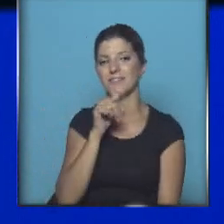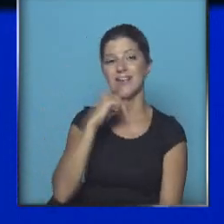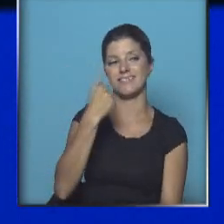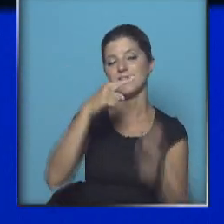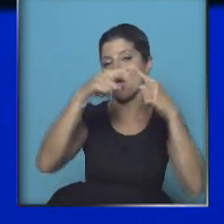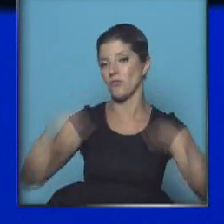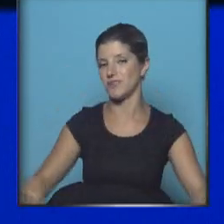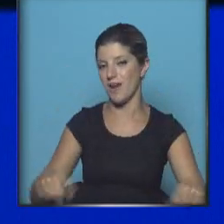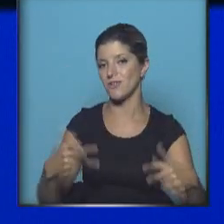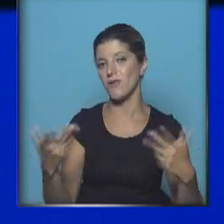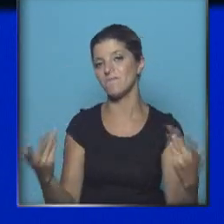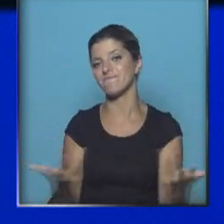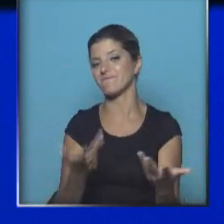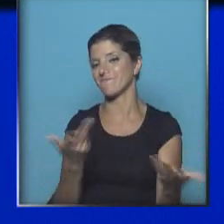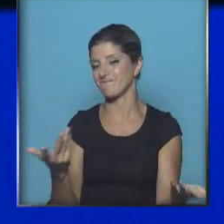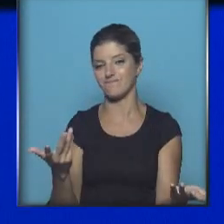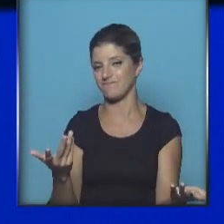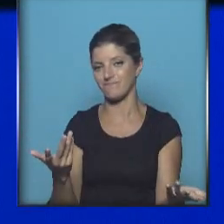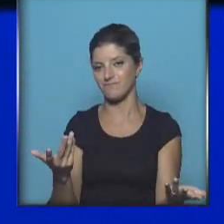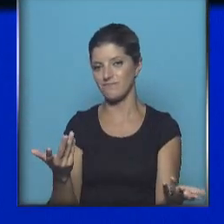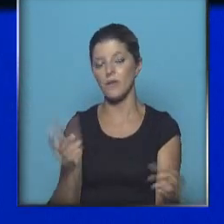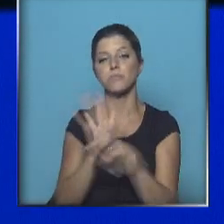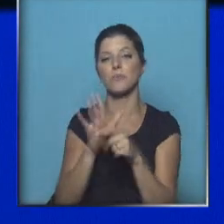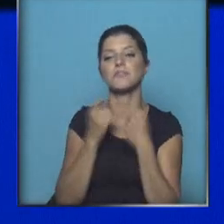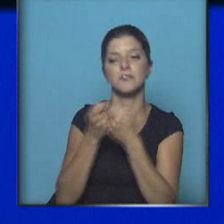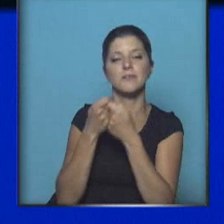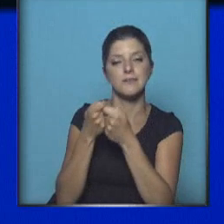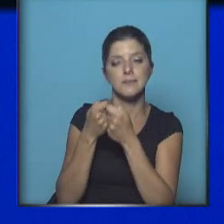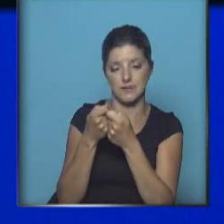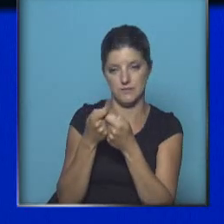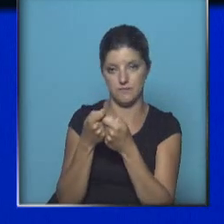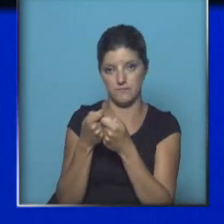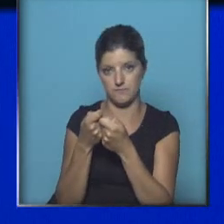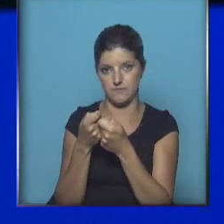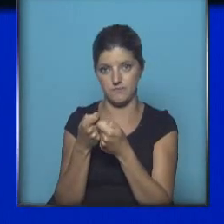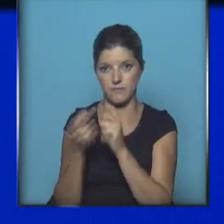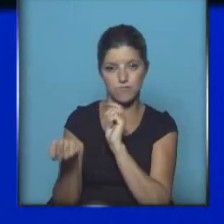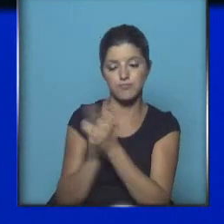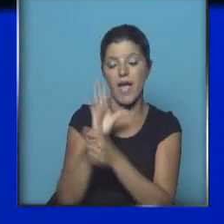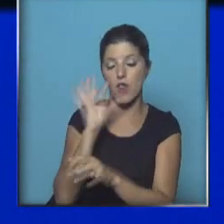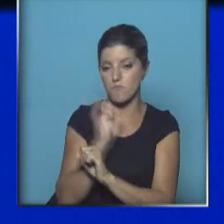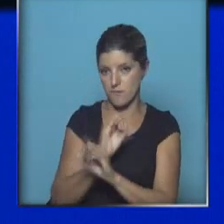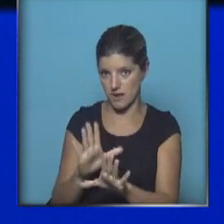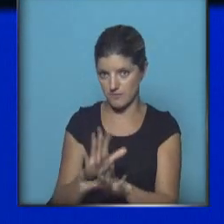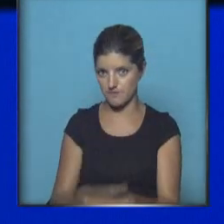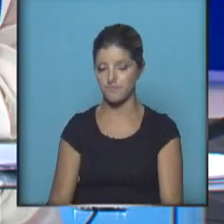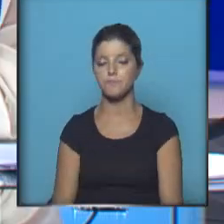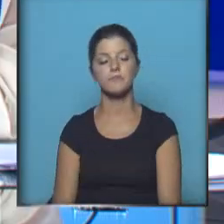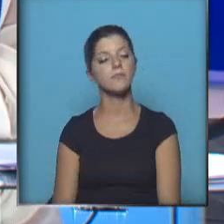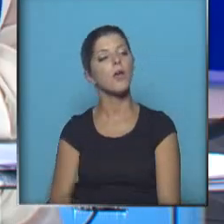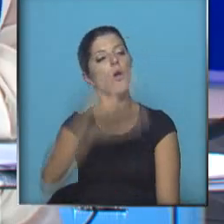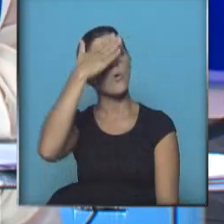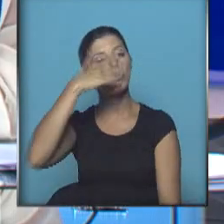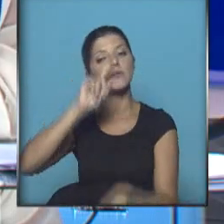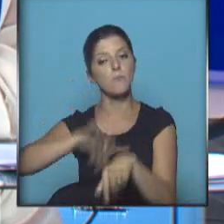cosa, digamos, está forzando los hechos de una manera brutal. Ahora, hace las últimas horas,